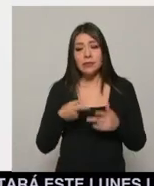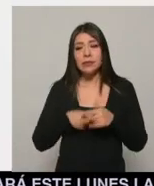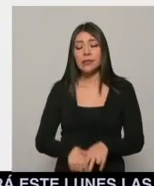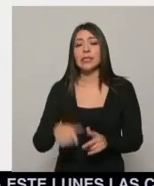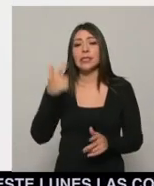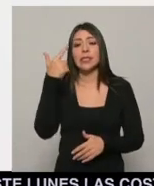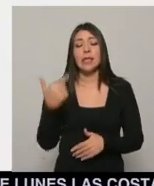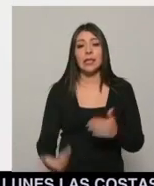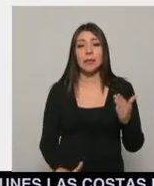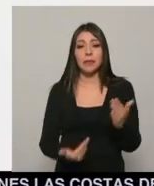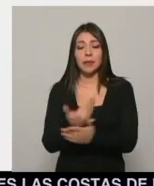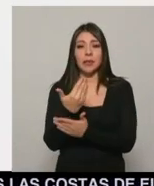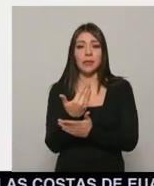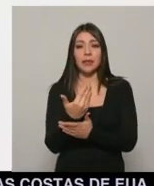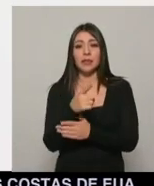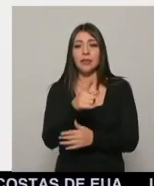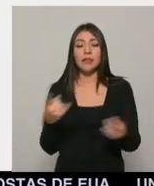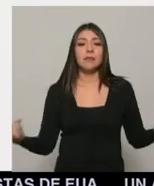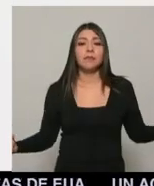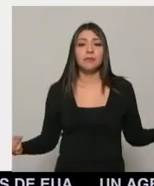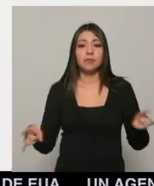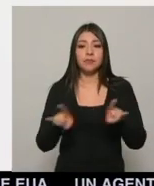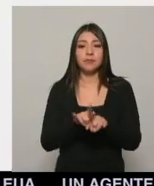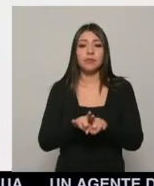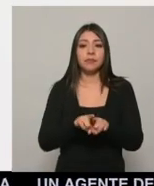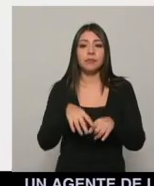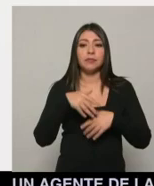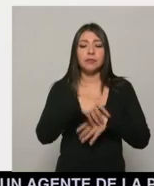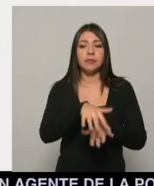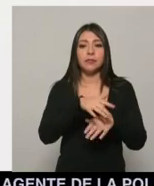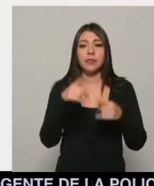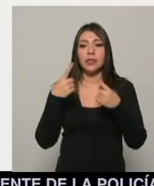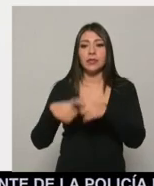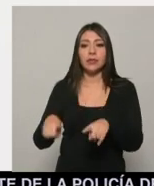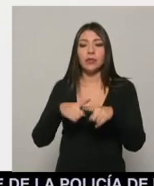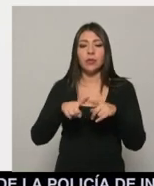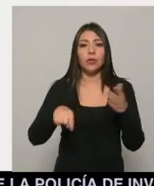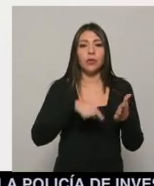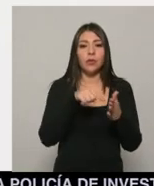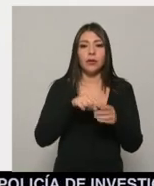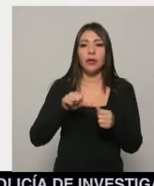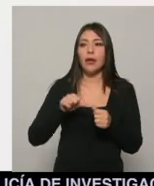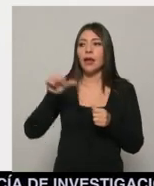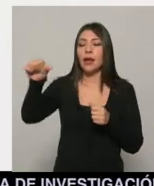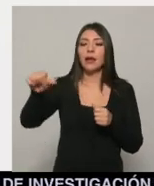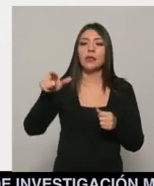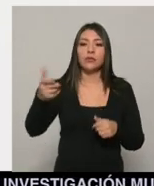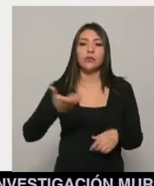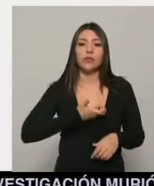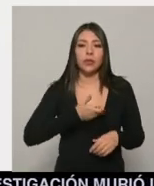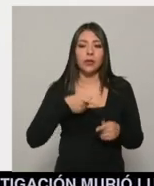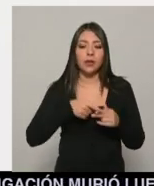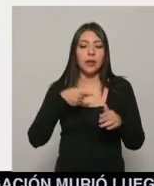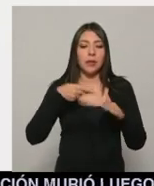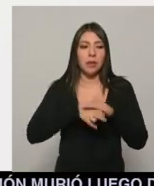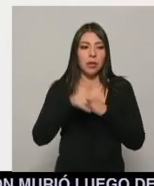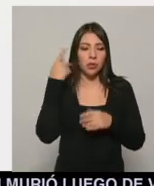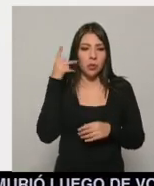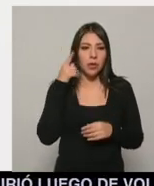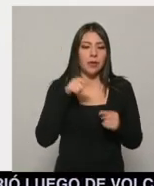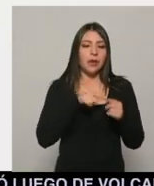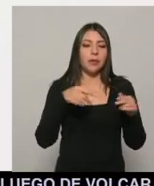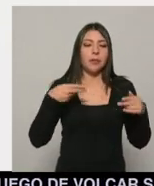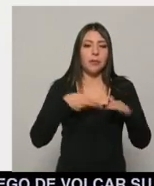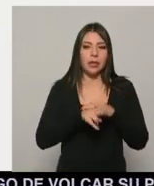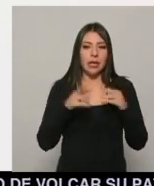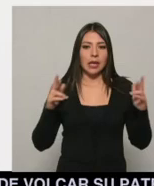de la mañana van a hacer bloqueos y una marcha que va a salir de distintos puntos hacia el Zócalo capitalino, del Metro Puebla, del Metro La Raza,